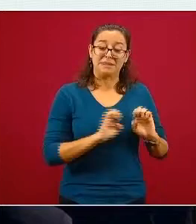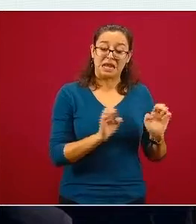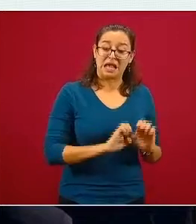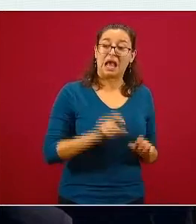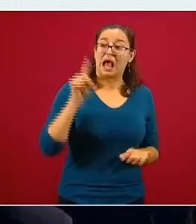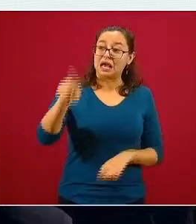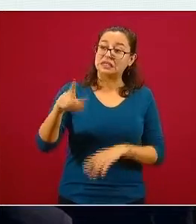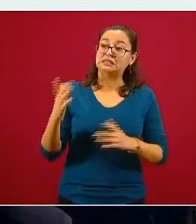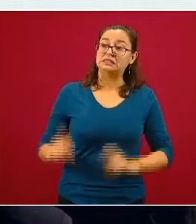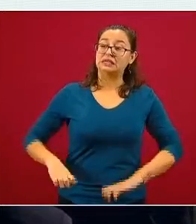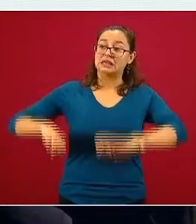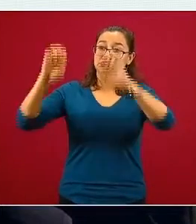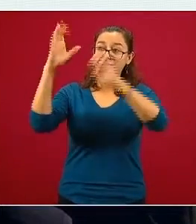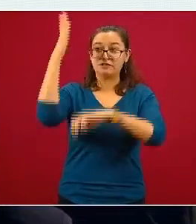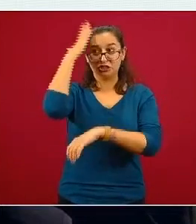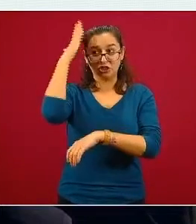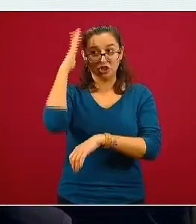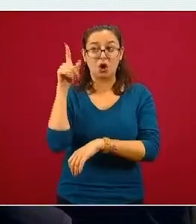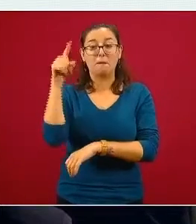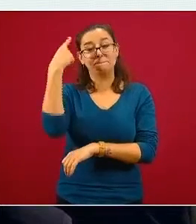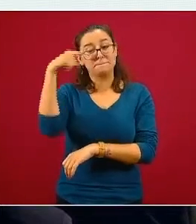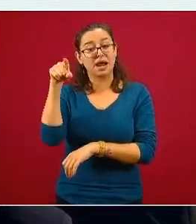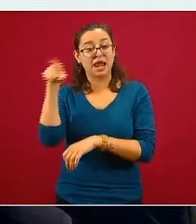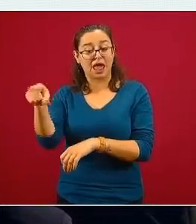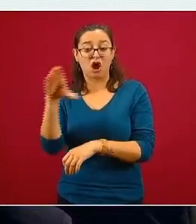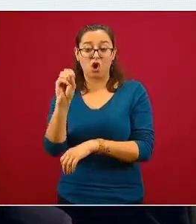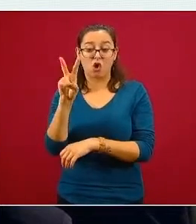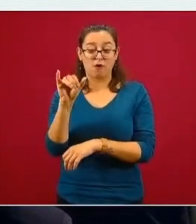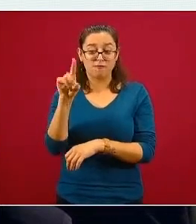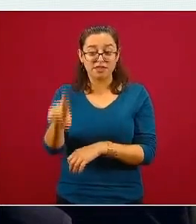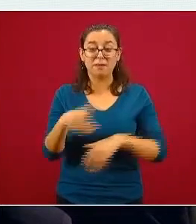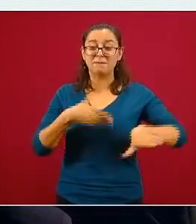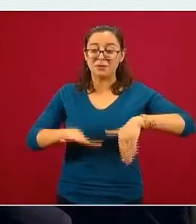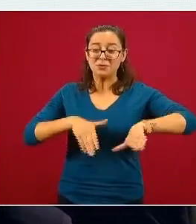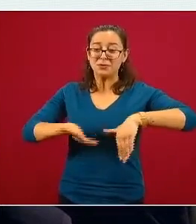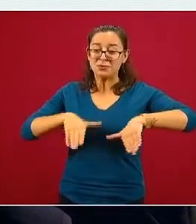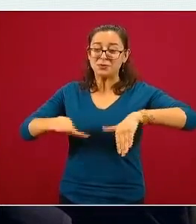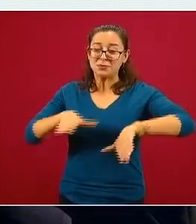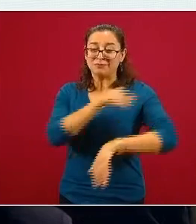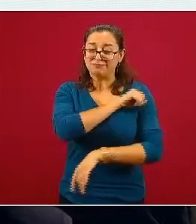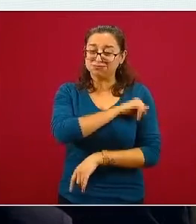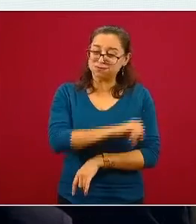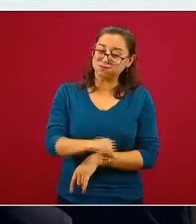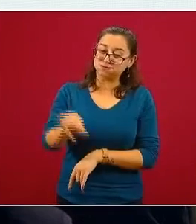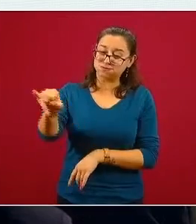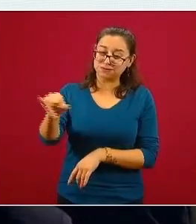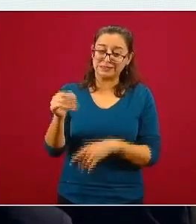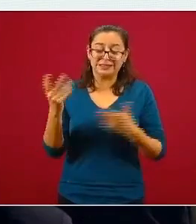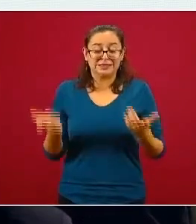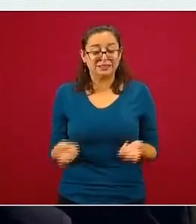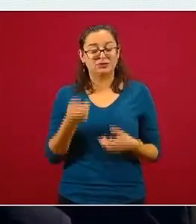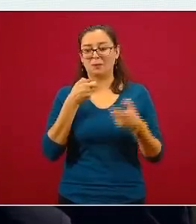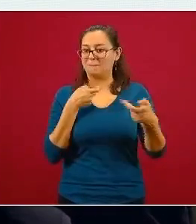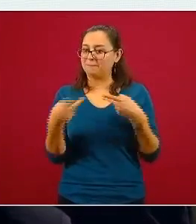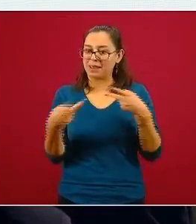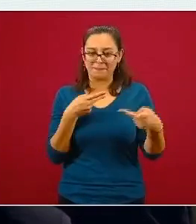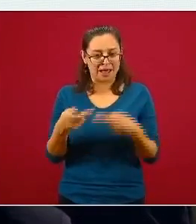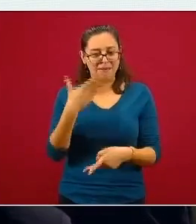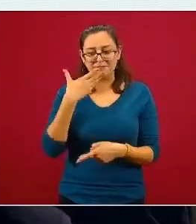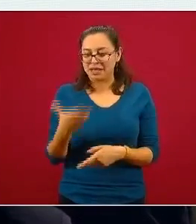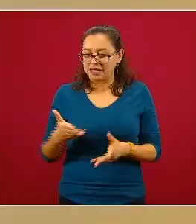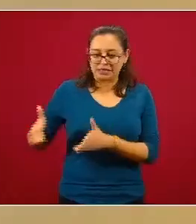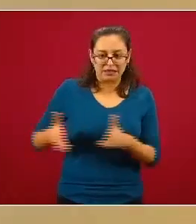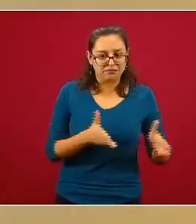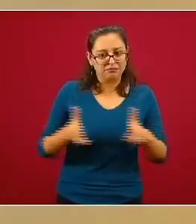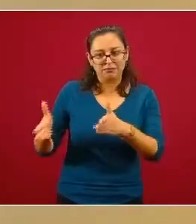las torres que asignamos para hacer torres COVID. Esto entonces tuvimos que preparar perfectamente bien las